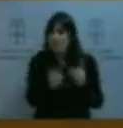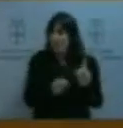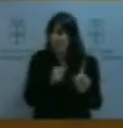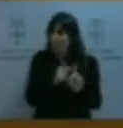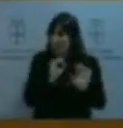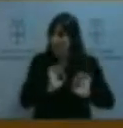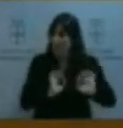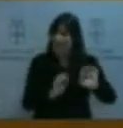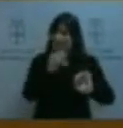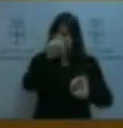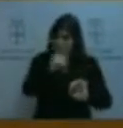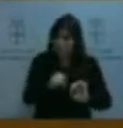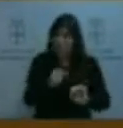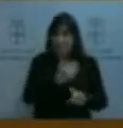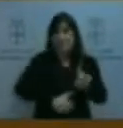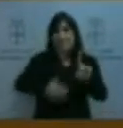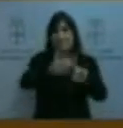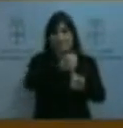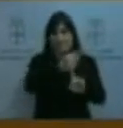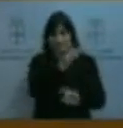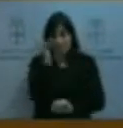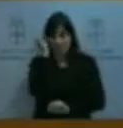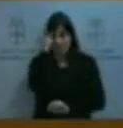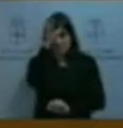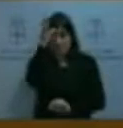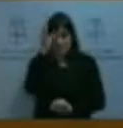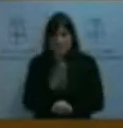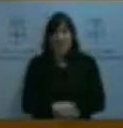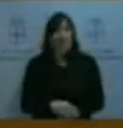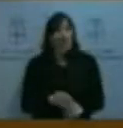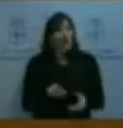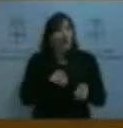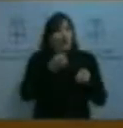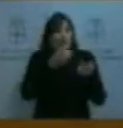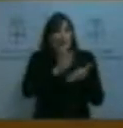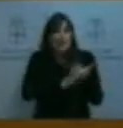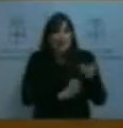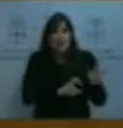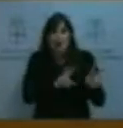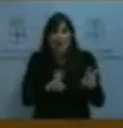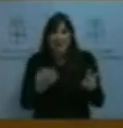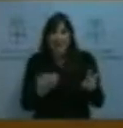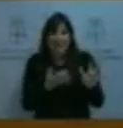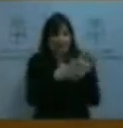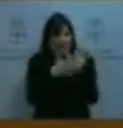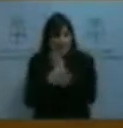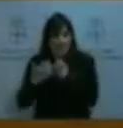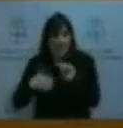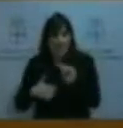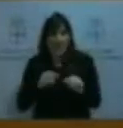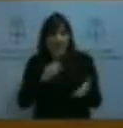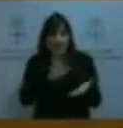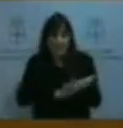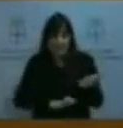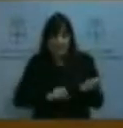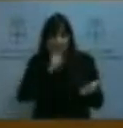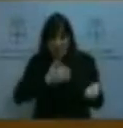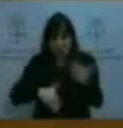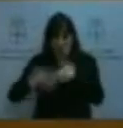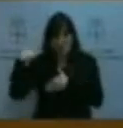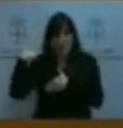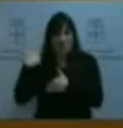puso de manifiesto las novedades que el texto introduce. El viejo texto del 84 solo era un texto de reconocimiento de asturianía.